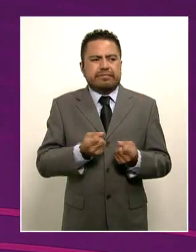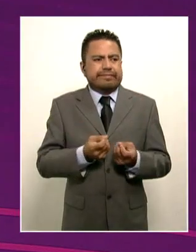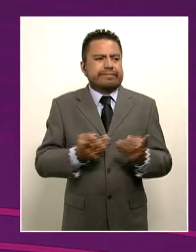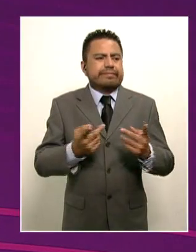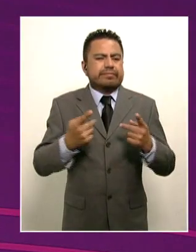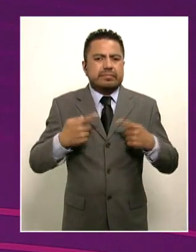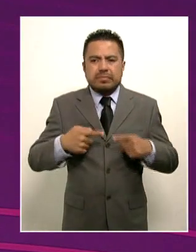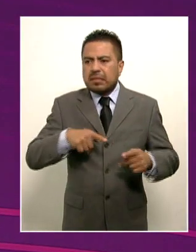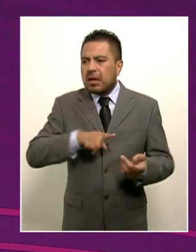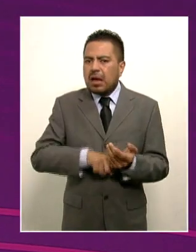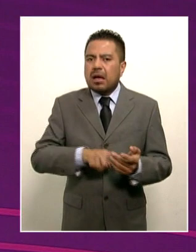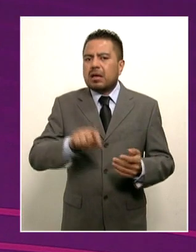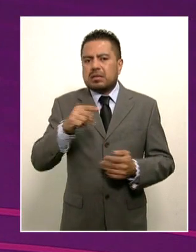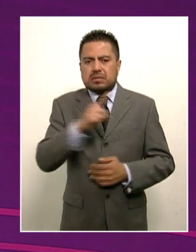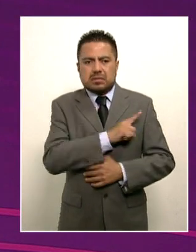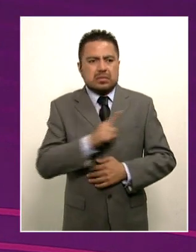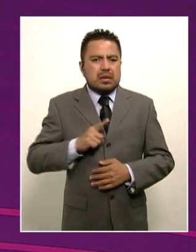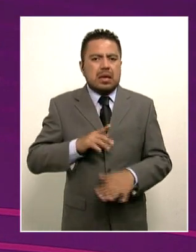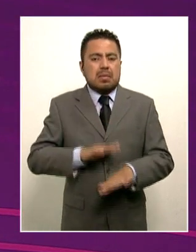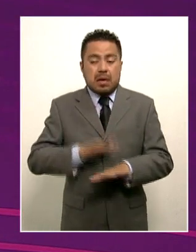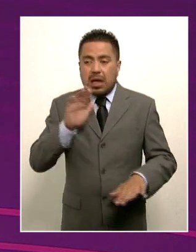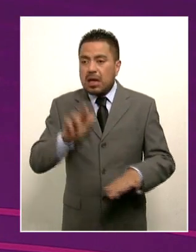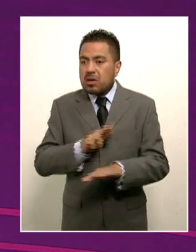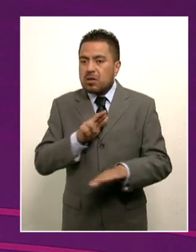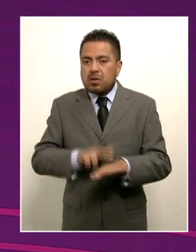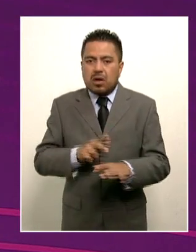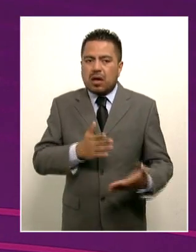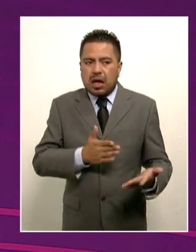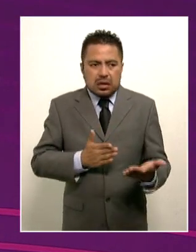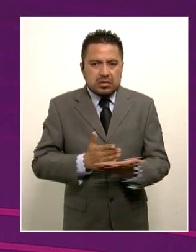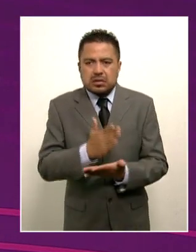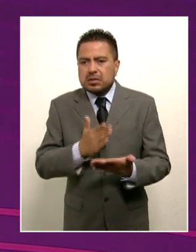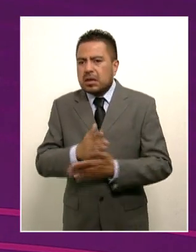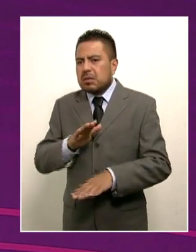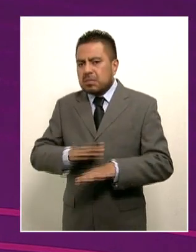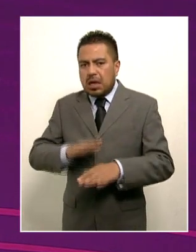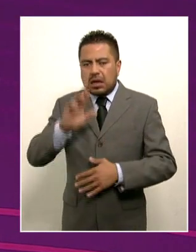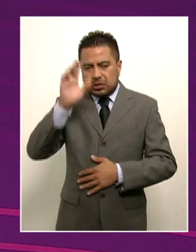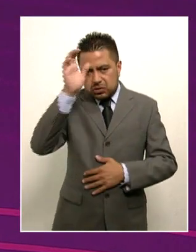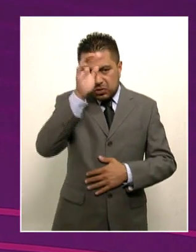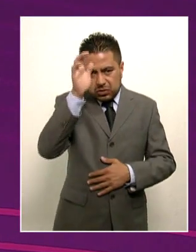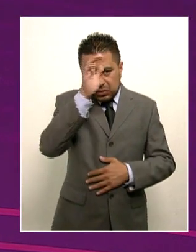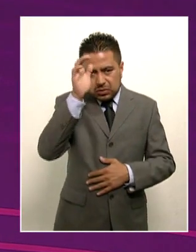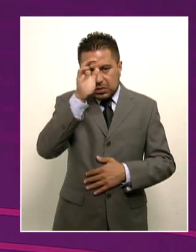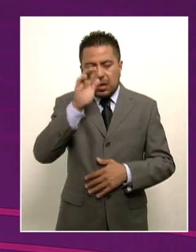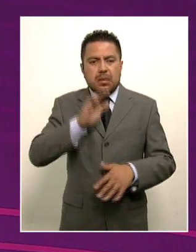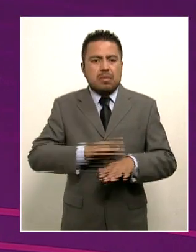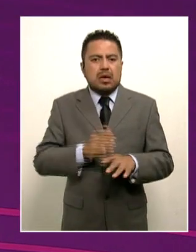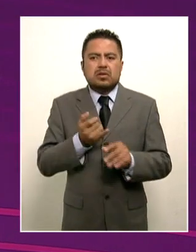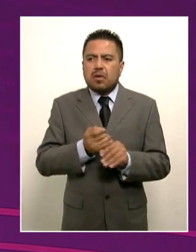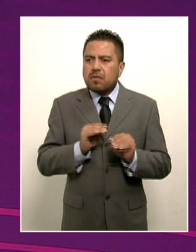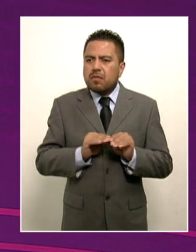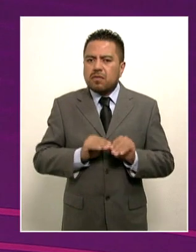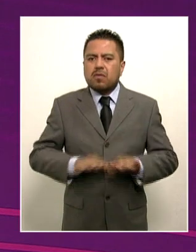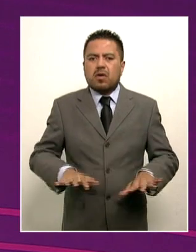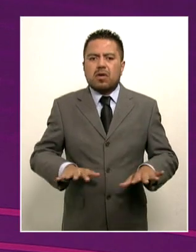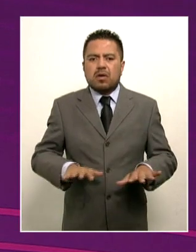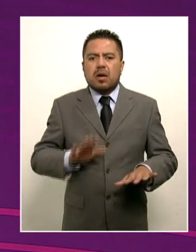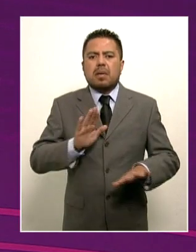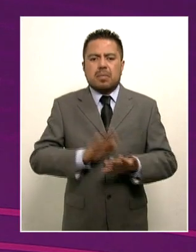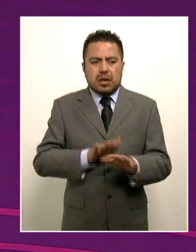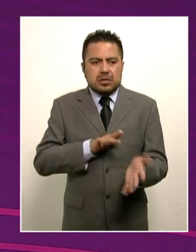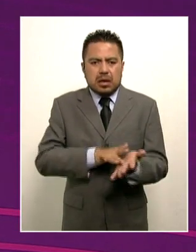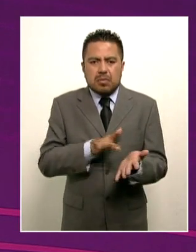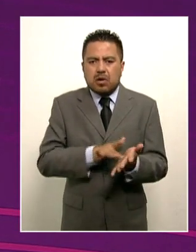gente y debería haber más accesibilidad, más conciencia, más información y más